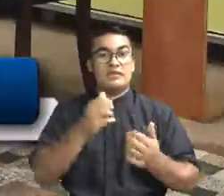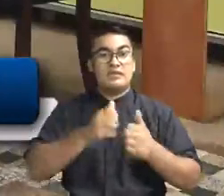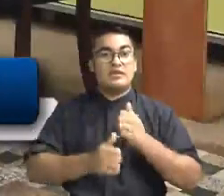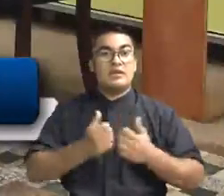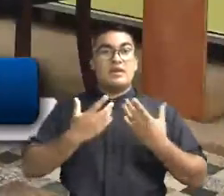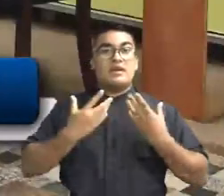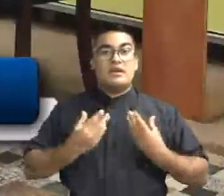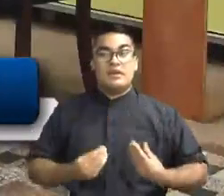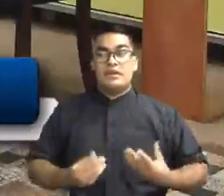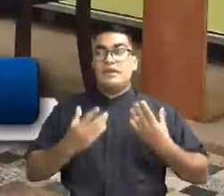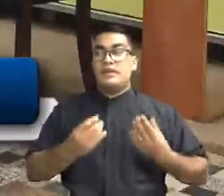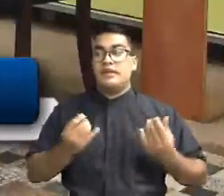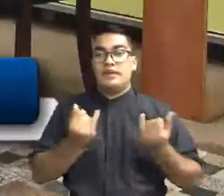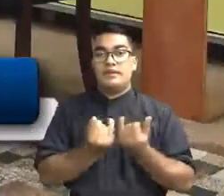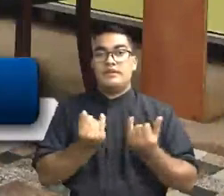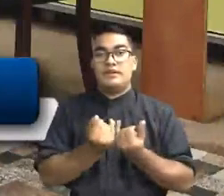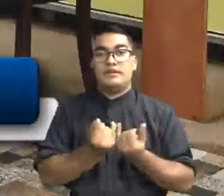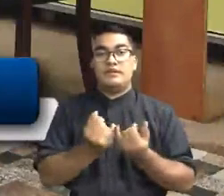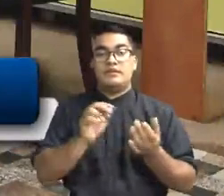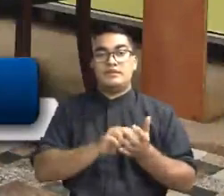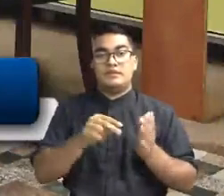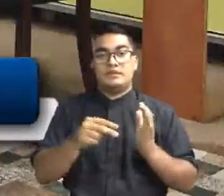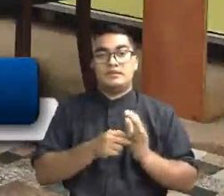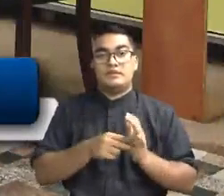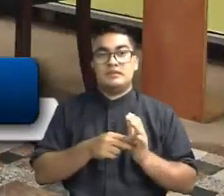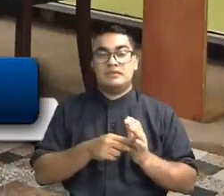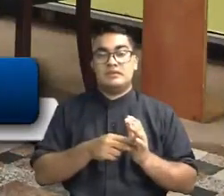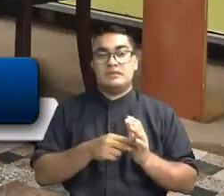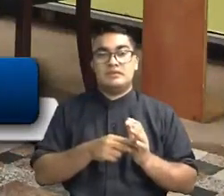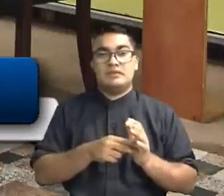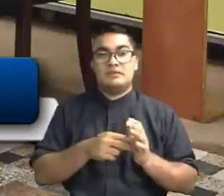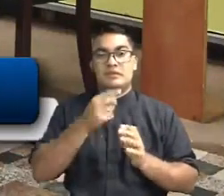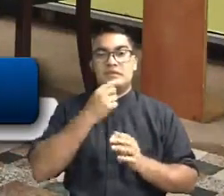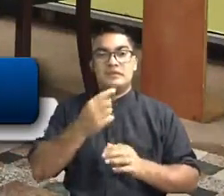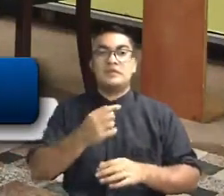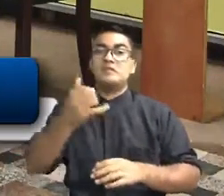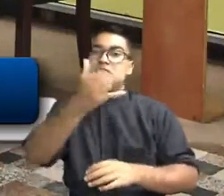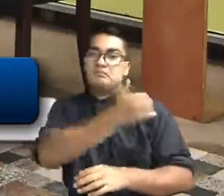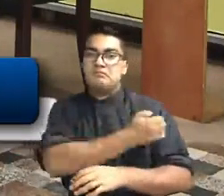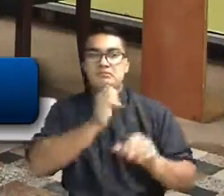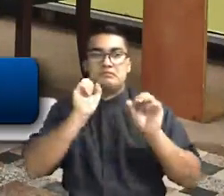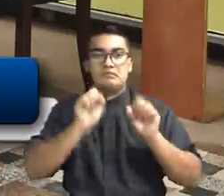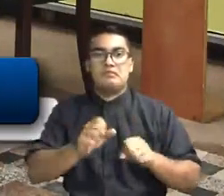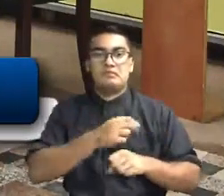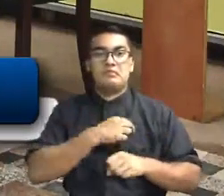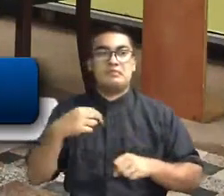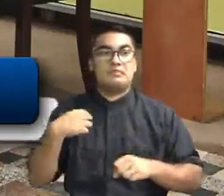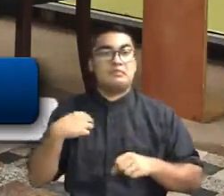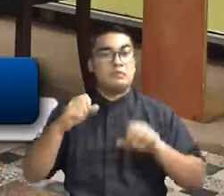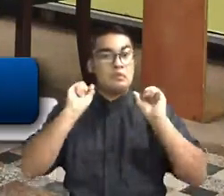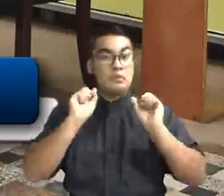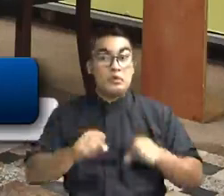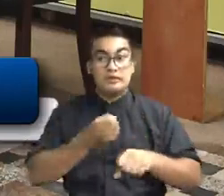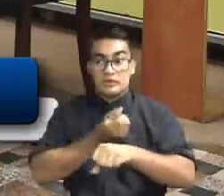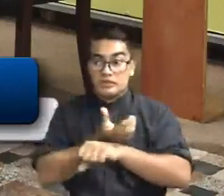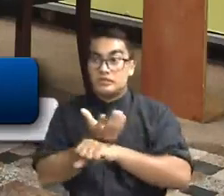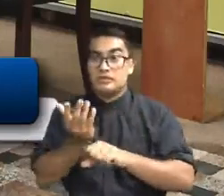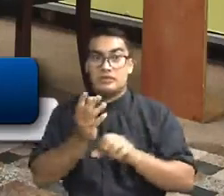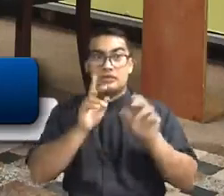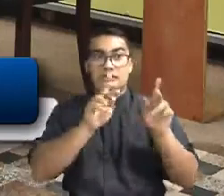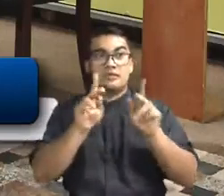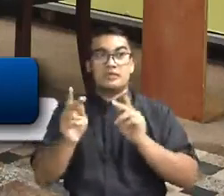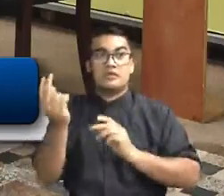respiratorias, deben de vacunarse. No está contraindicado la vacunación. ¿Sería recomendable que estos pacientes